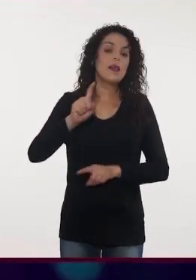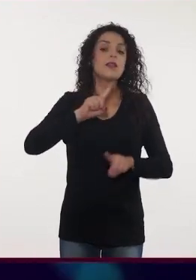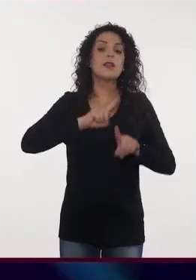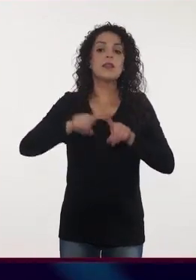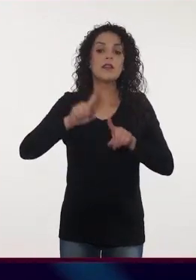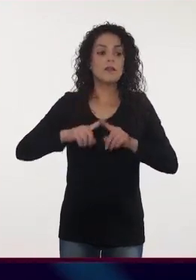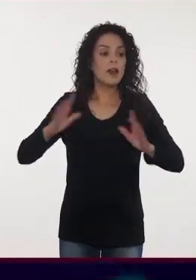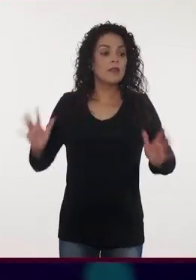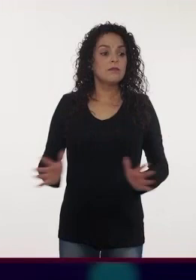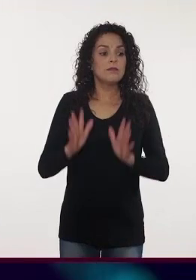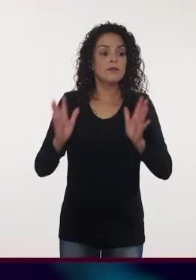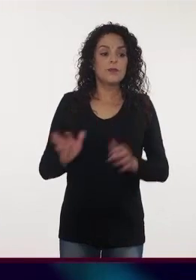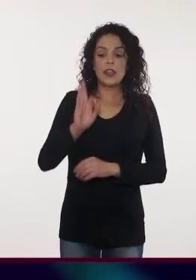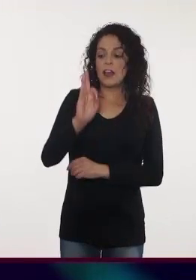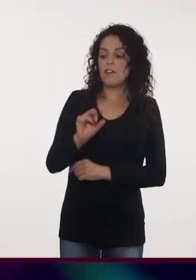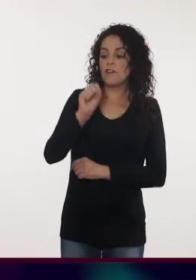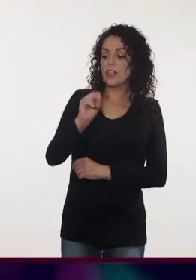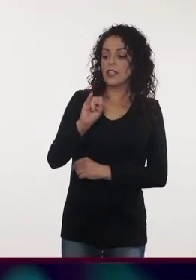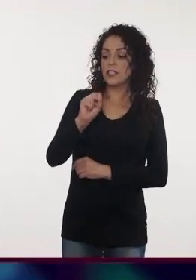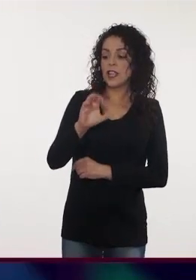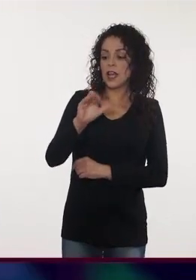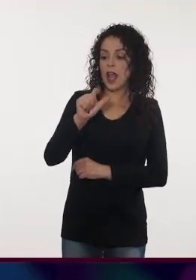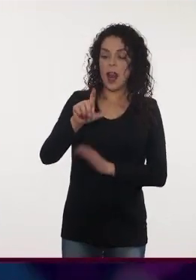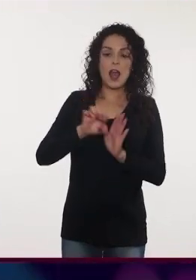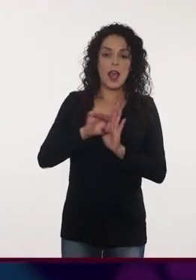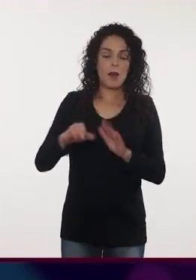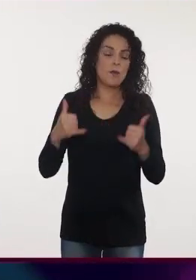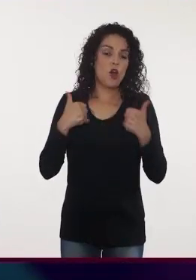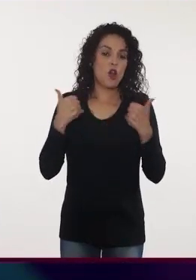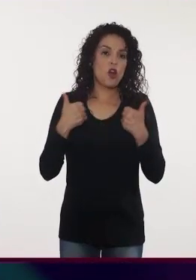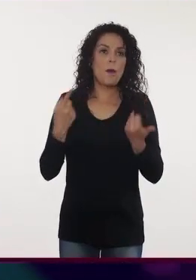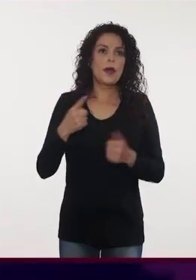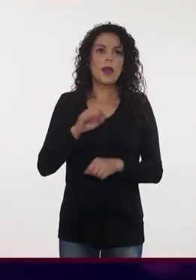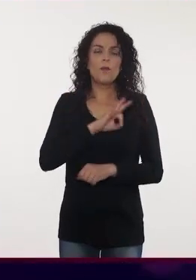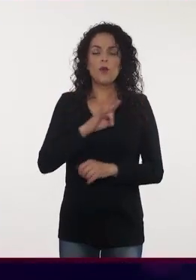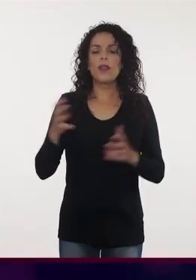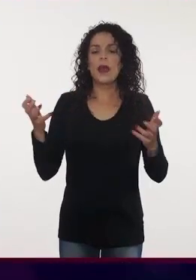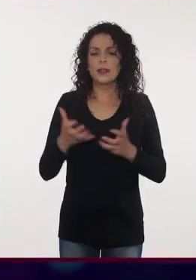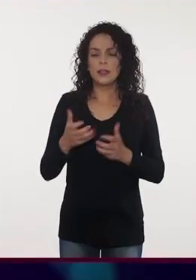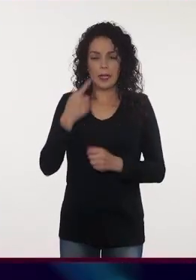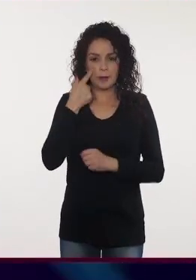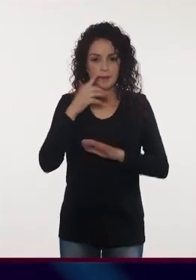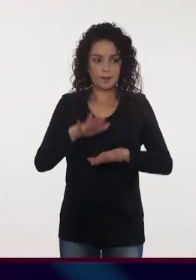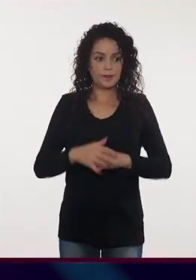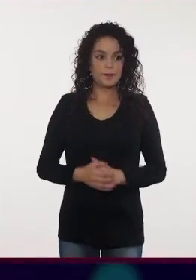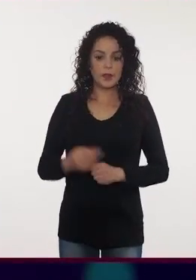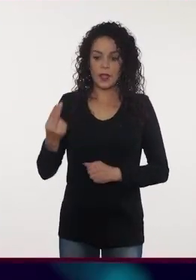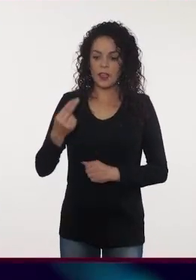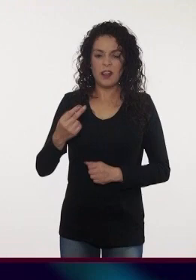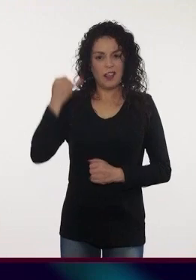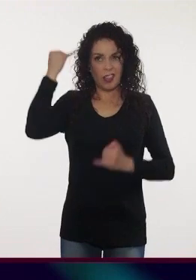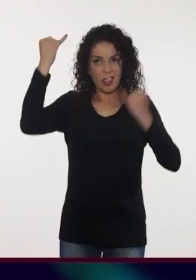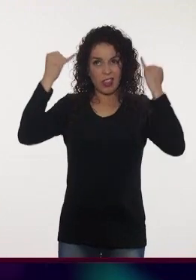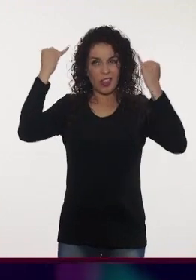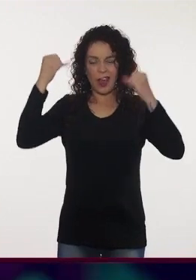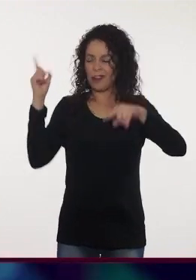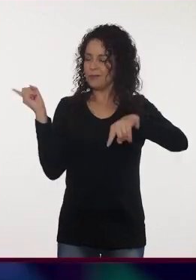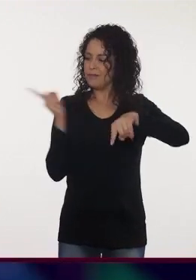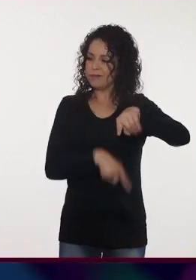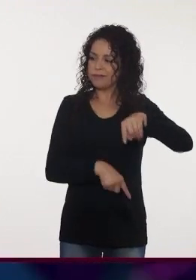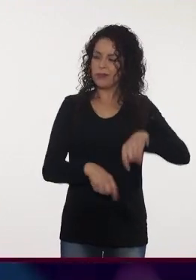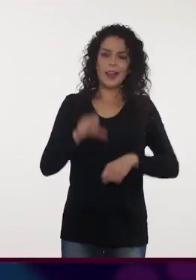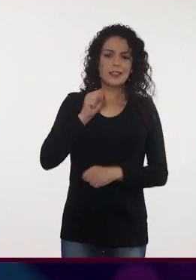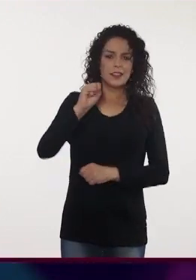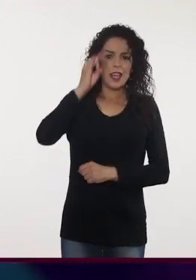fiscales. Principalmente lo que pueden hacer los jóvenes es, primeramente, hay que cambiar paradigmas y decir sí a la